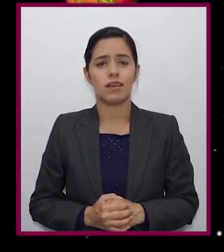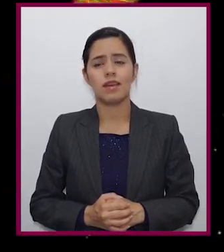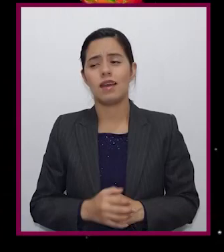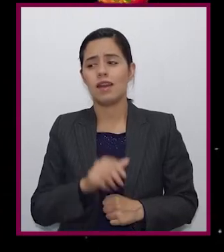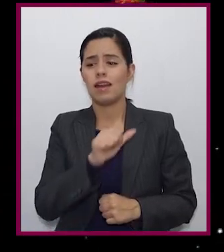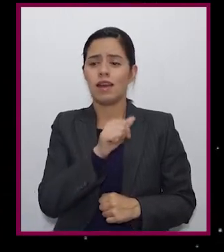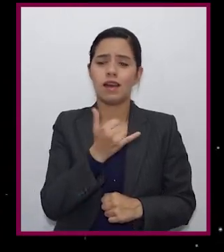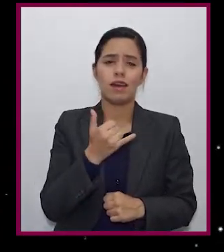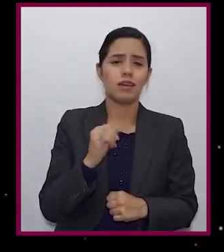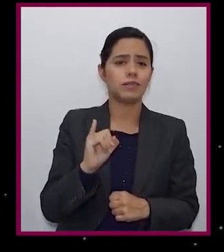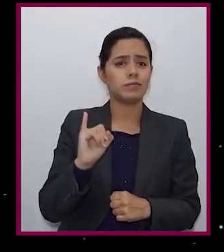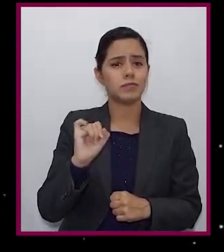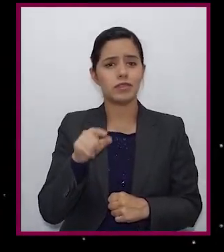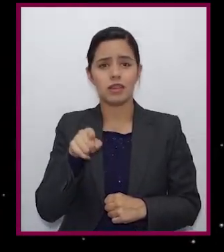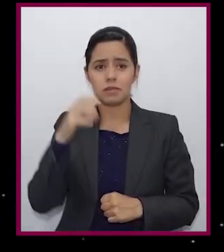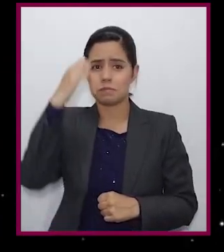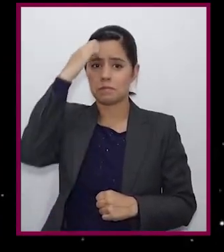¡Ay, sí! Ese experto se cree